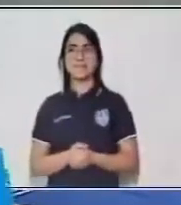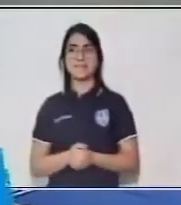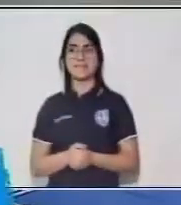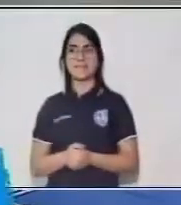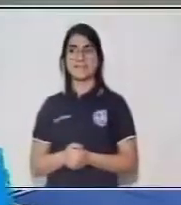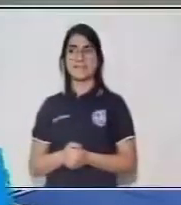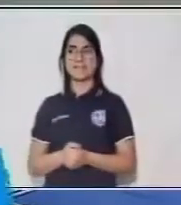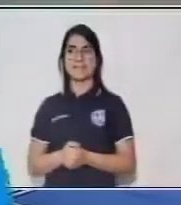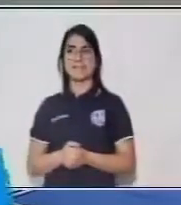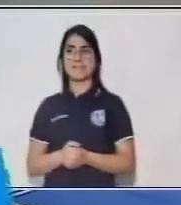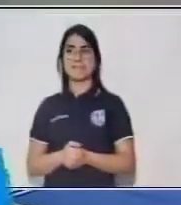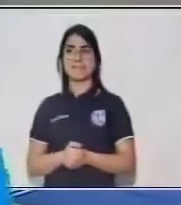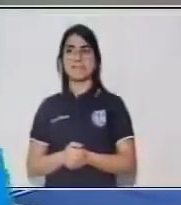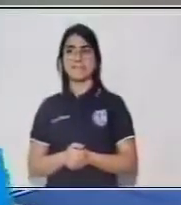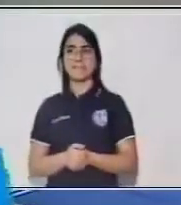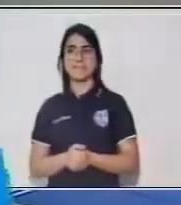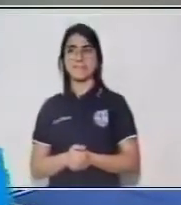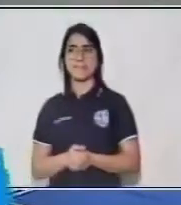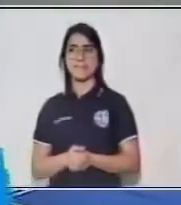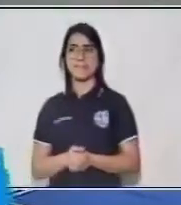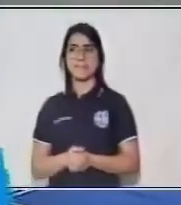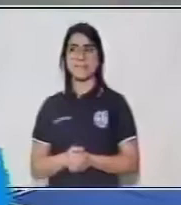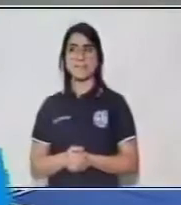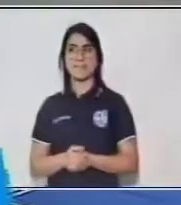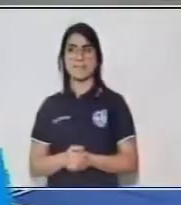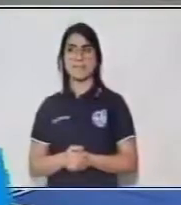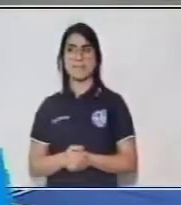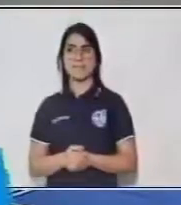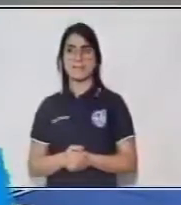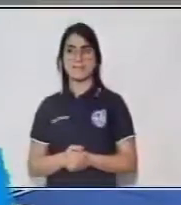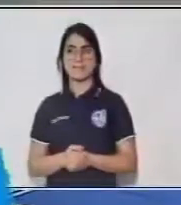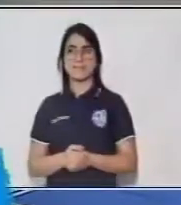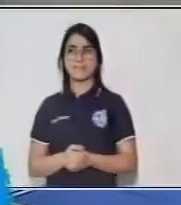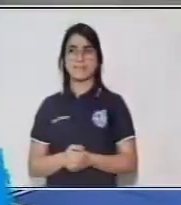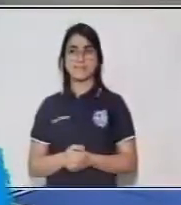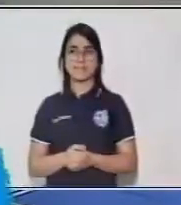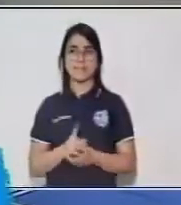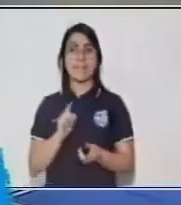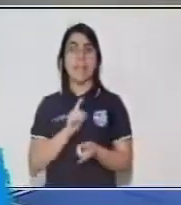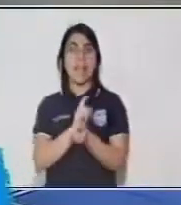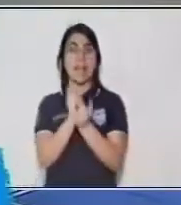3 por 3 por 3.